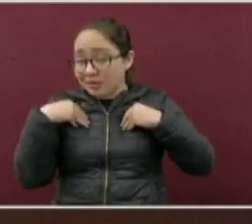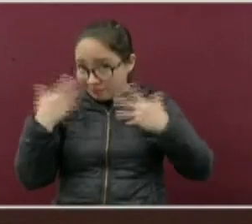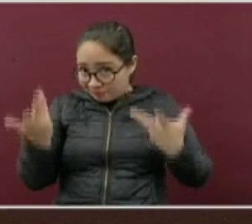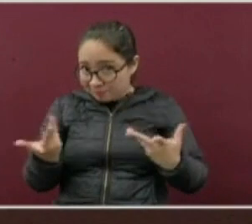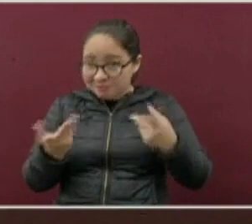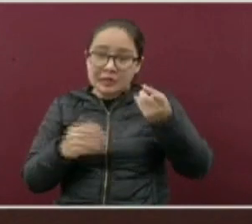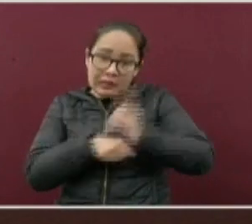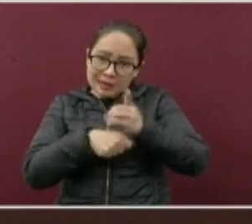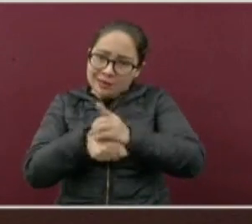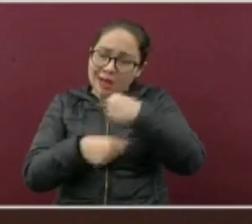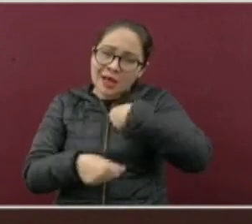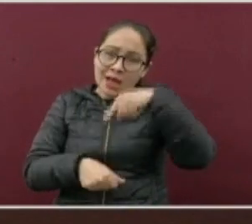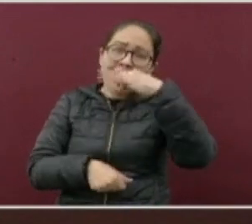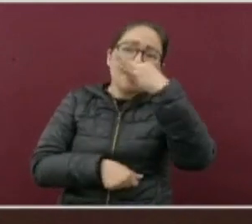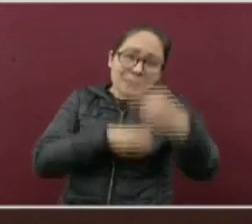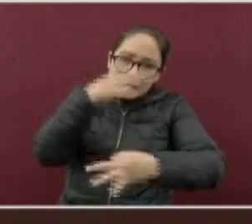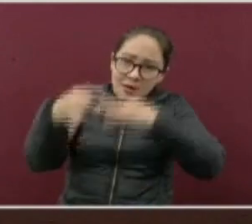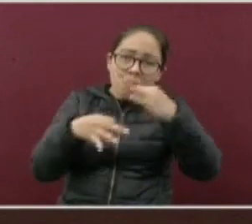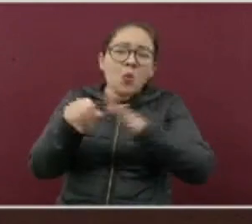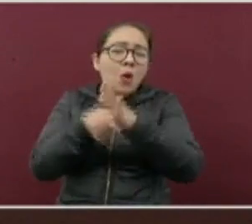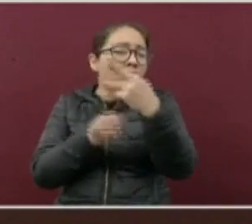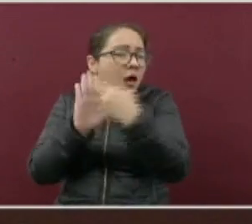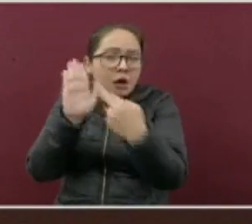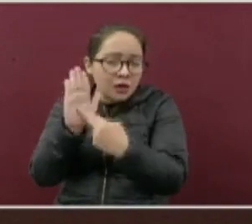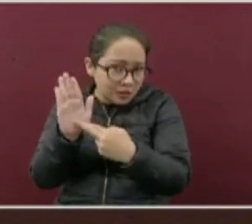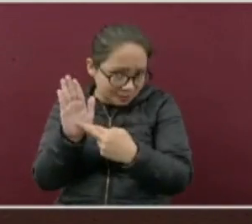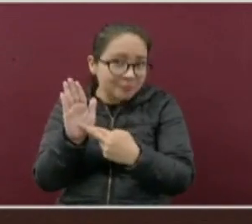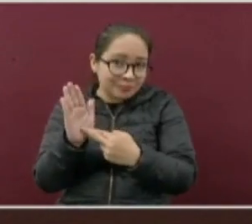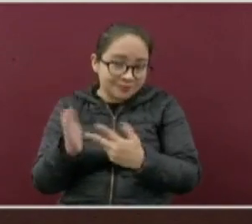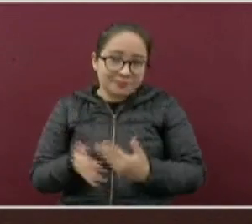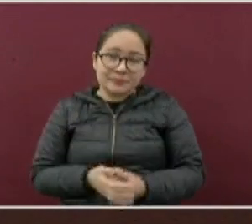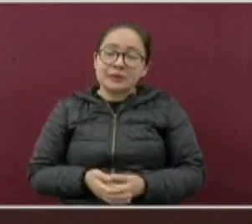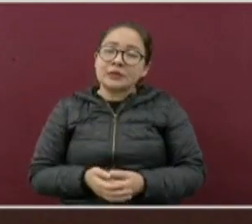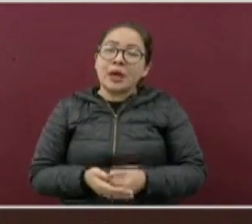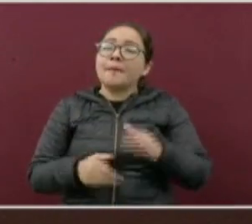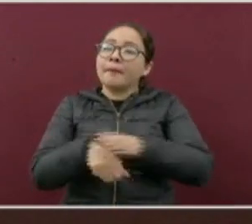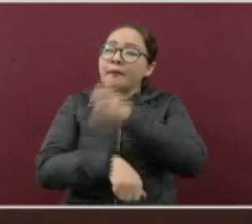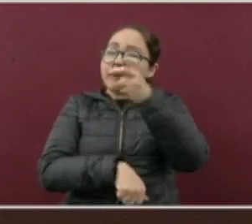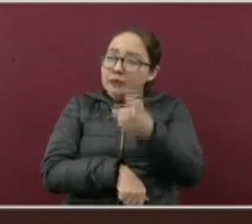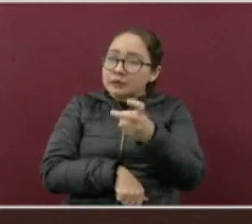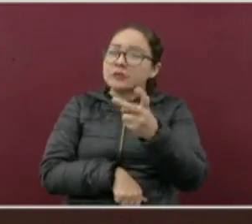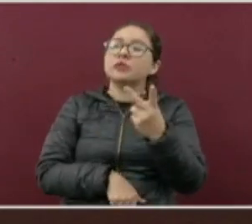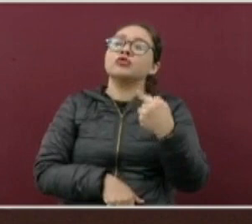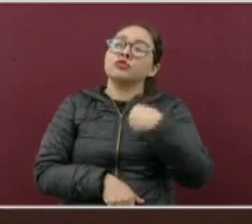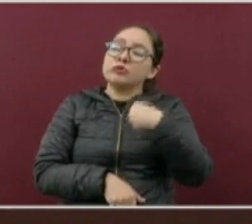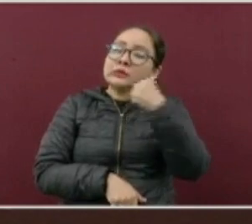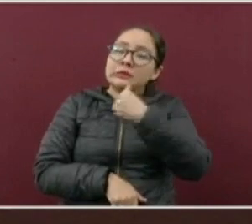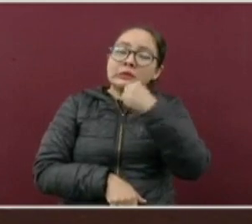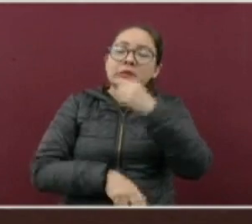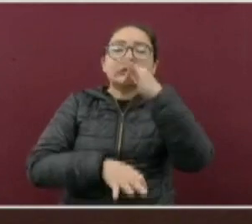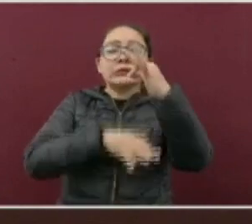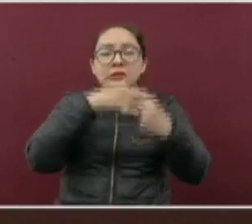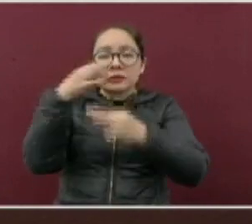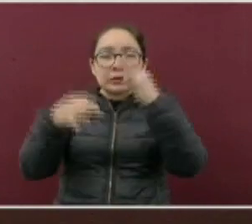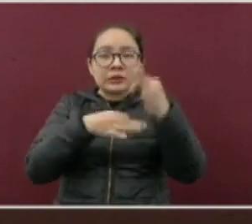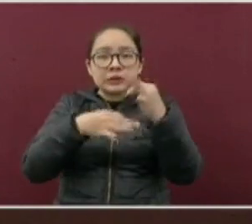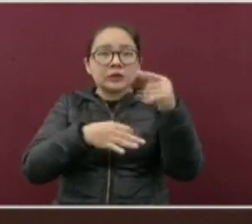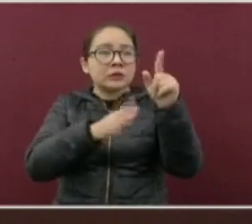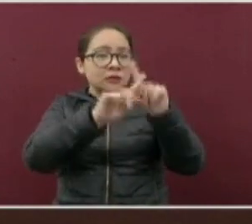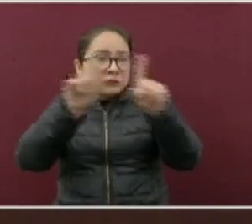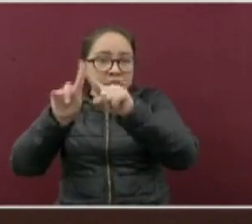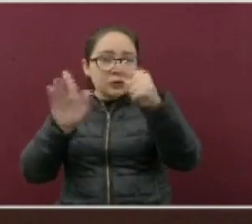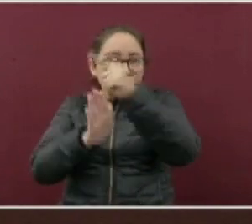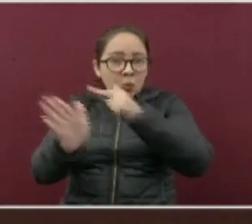estas conferencias. Es por ello que, como todas las noches, les comento la situación que guardan los municipios en cuanto a